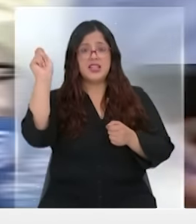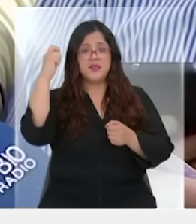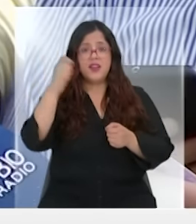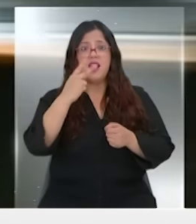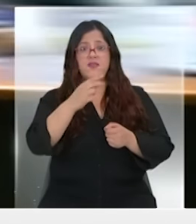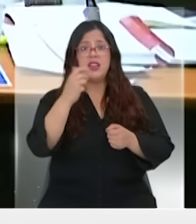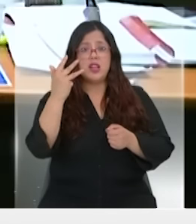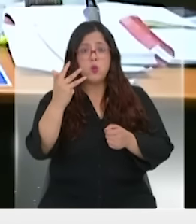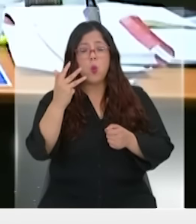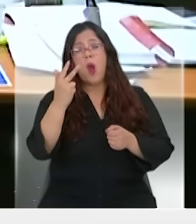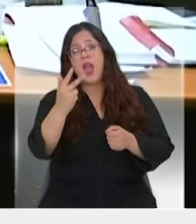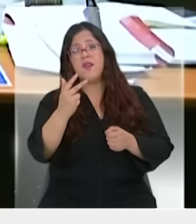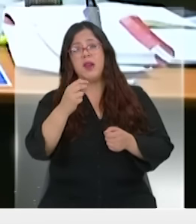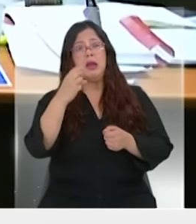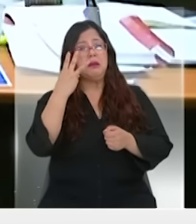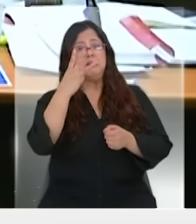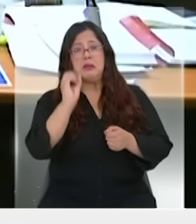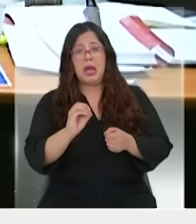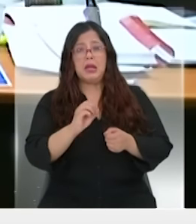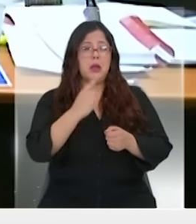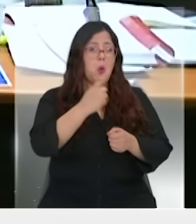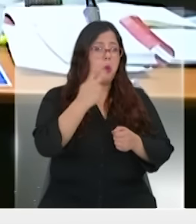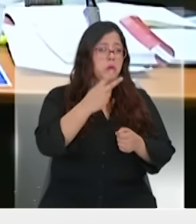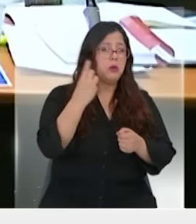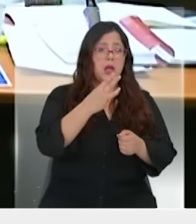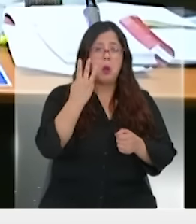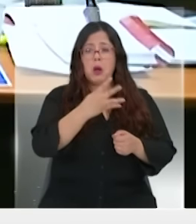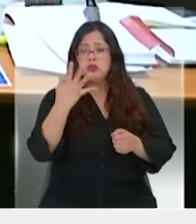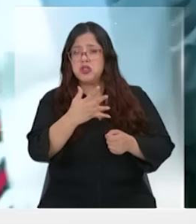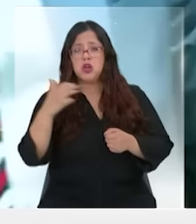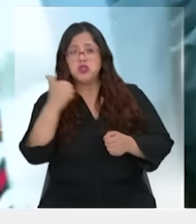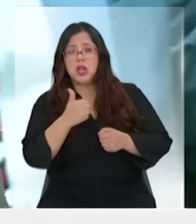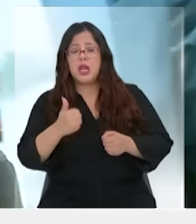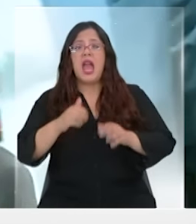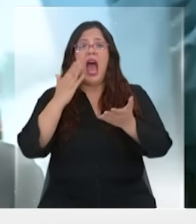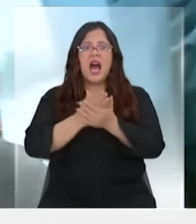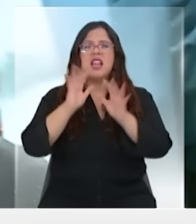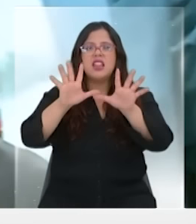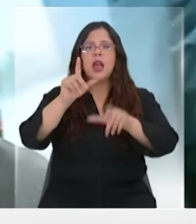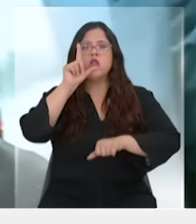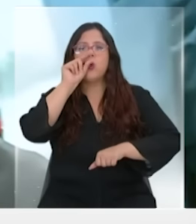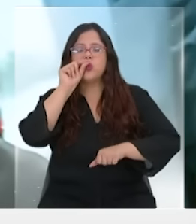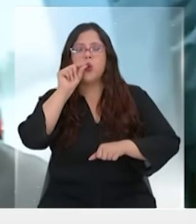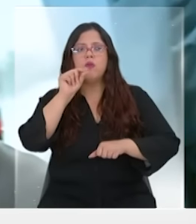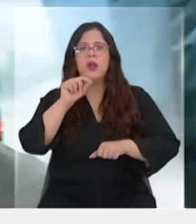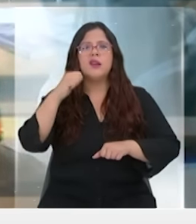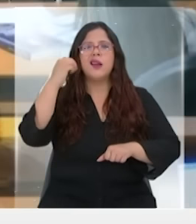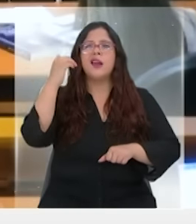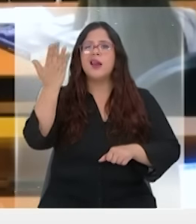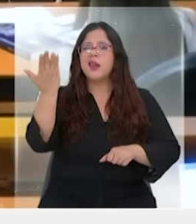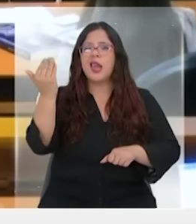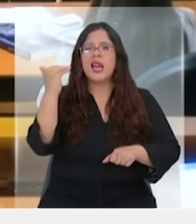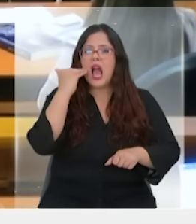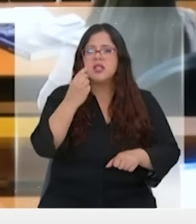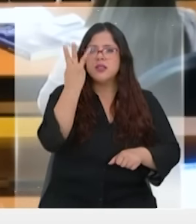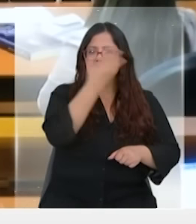29, 30, 1, 2, 3, 4, 5, 6, 7, etc. Hasta el 10 de octubre. Sucedería casi 3 semanas.